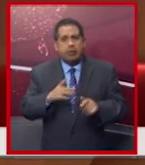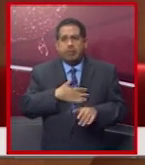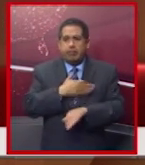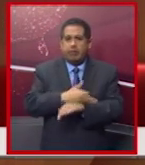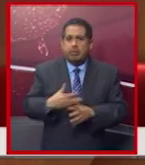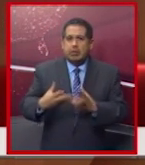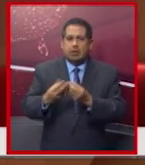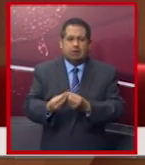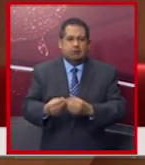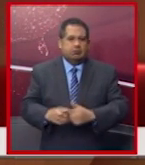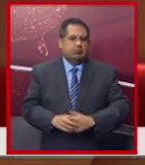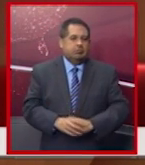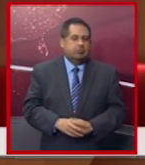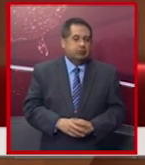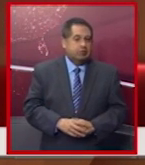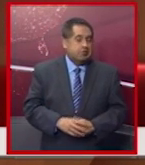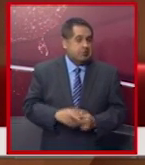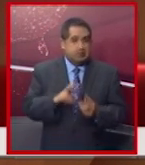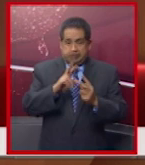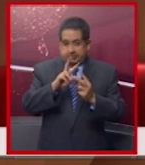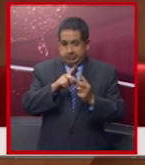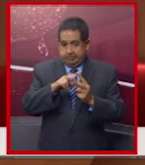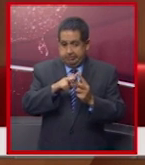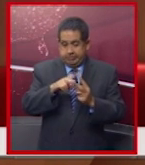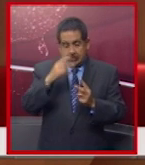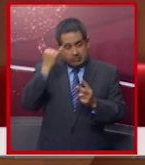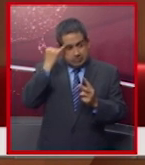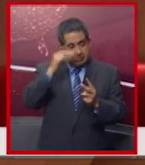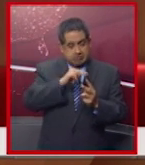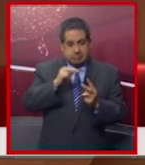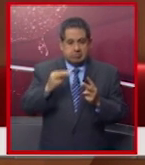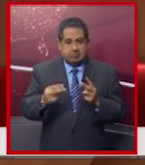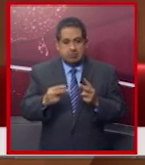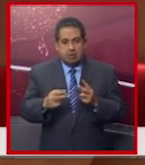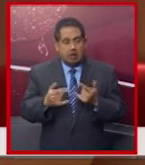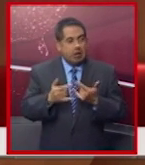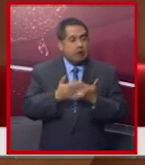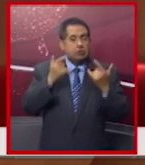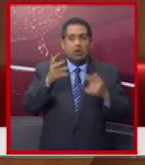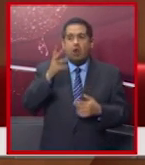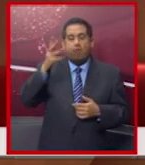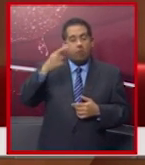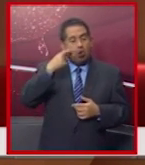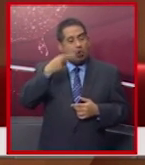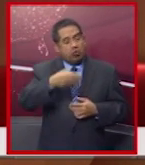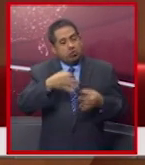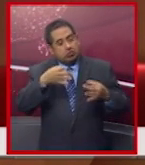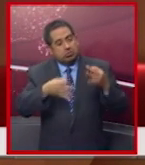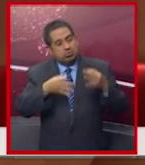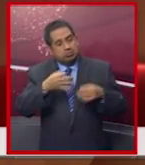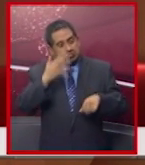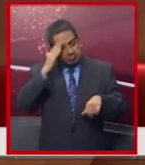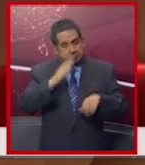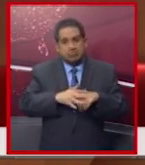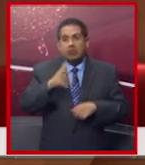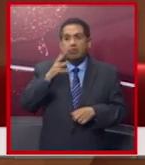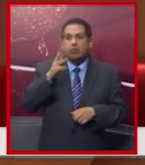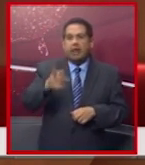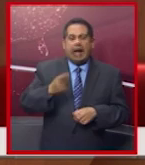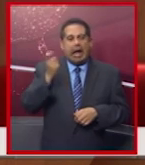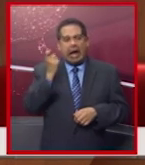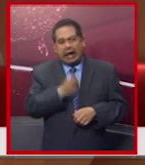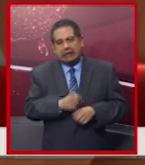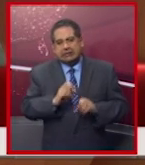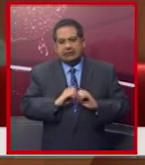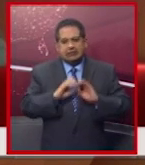sus familias. Sea cual fuere la postura, la historia lo juzgará y el paso del tiempo